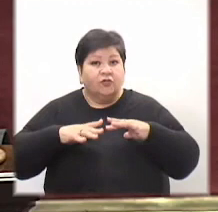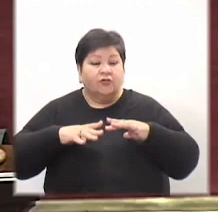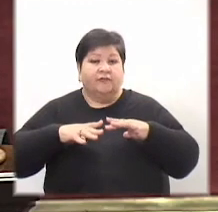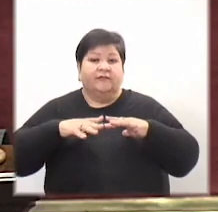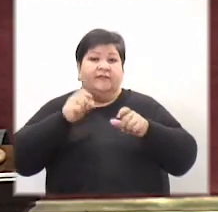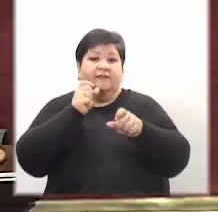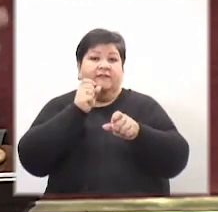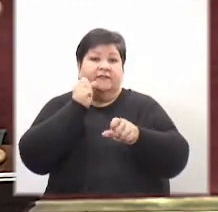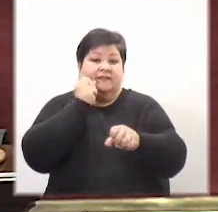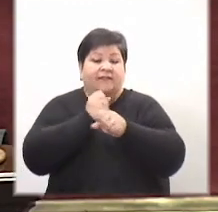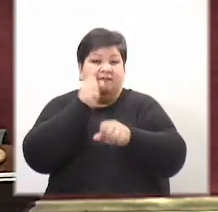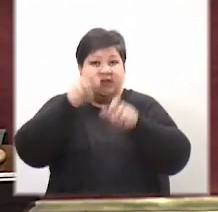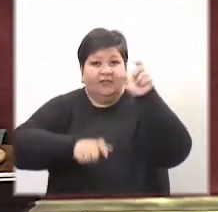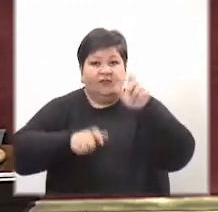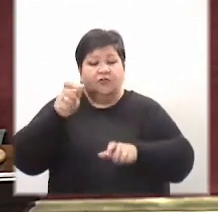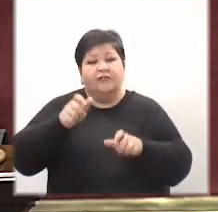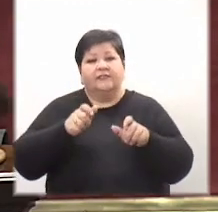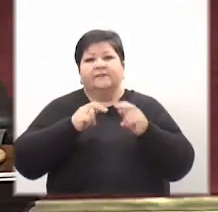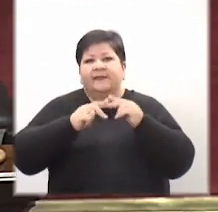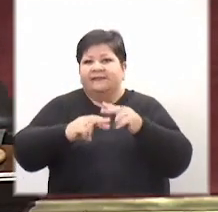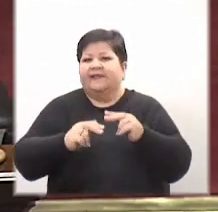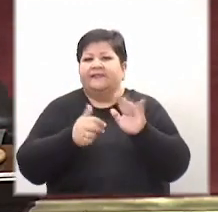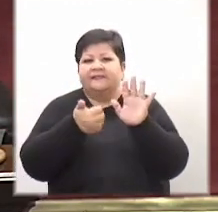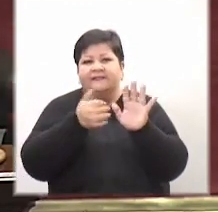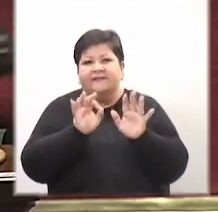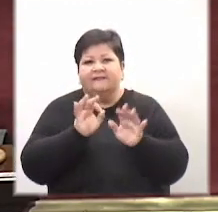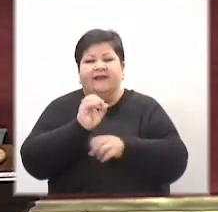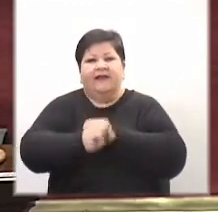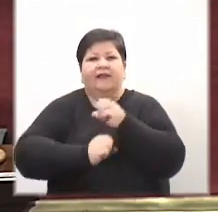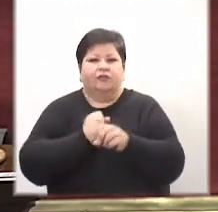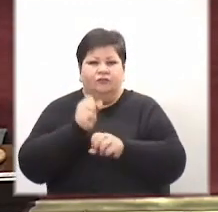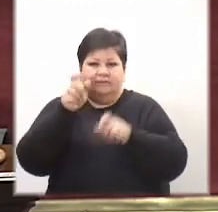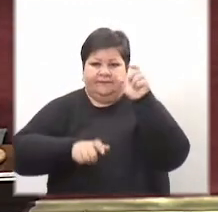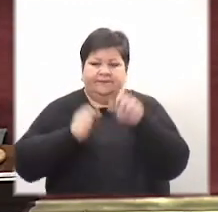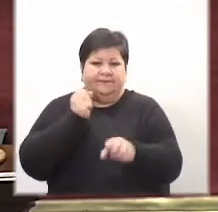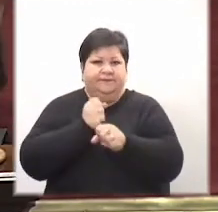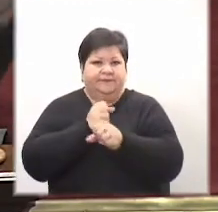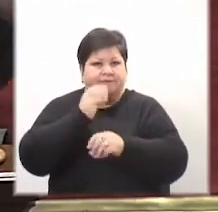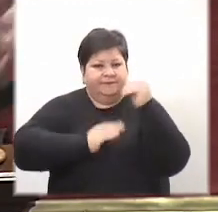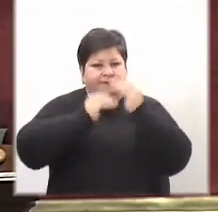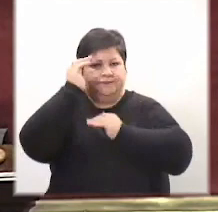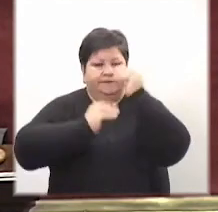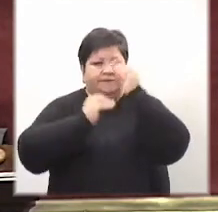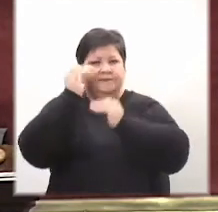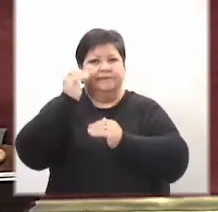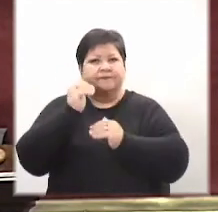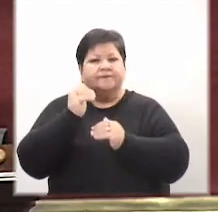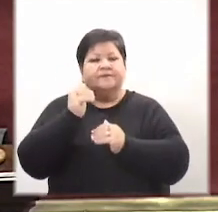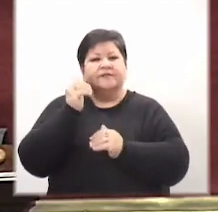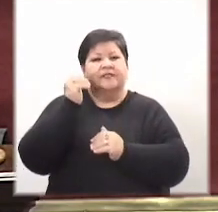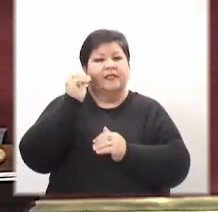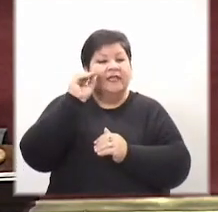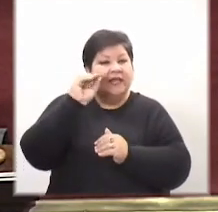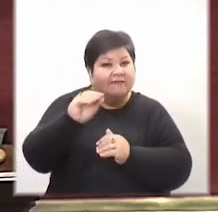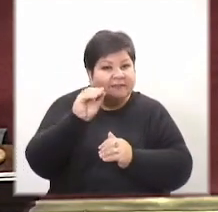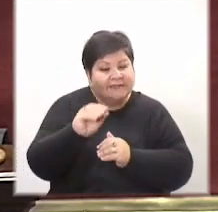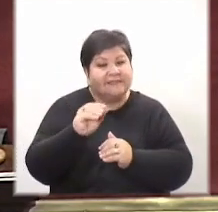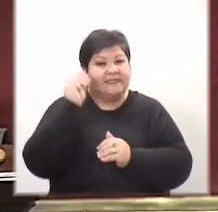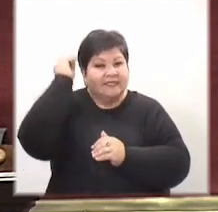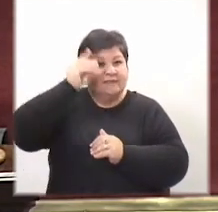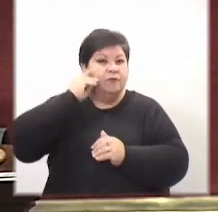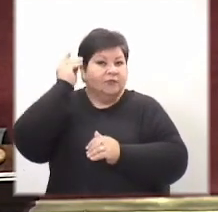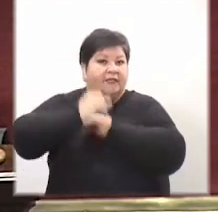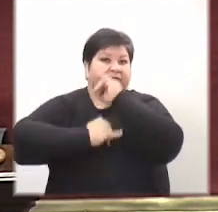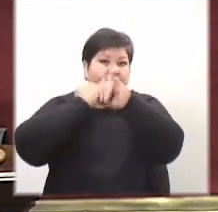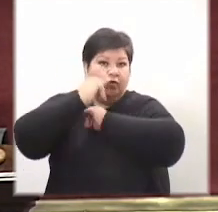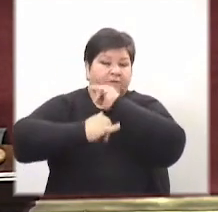trabajadores de la construcción rural se mantiene en 60 años. Y corrijo a la diputada en su informe,